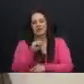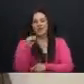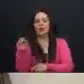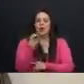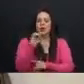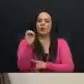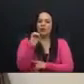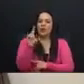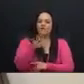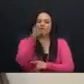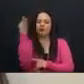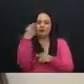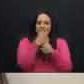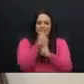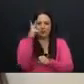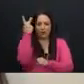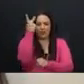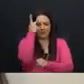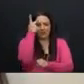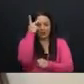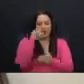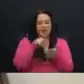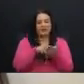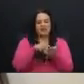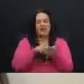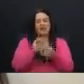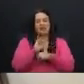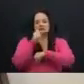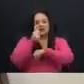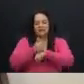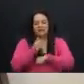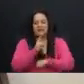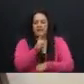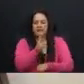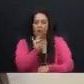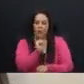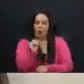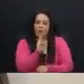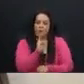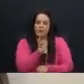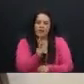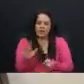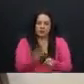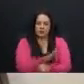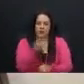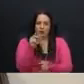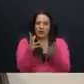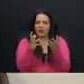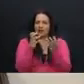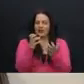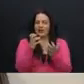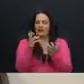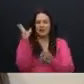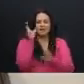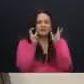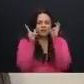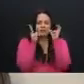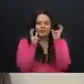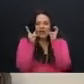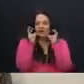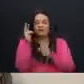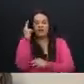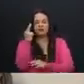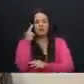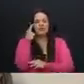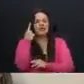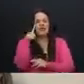política de los fake news de posicionar mi verdad como la verdad absoluta y de no querer siquiera escuchar razones para anteponer